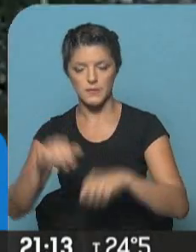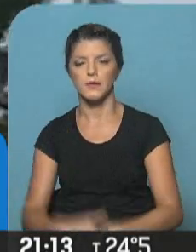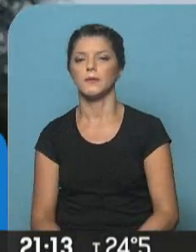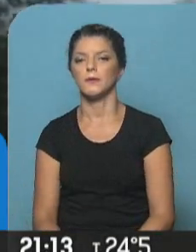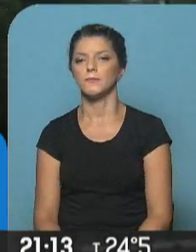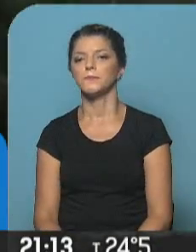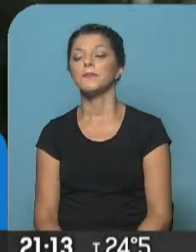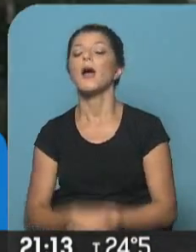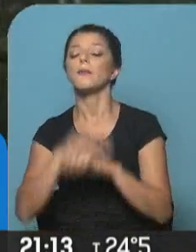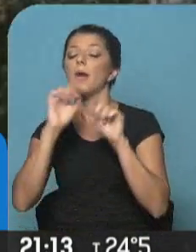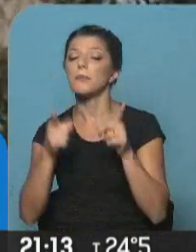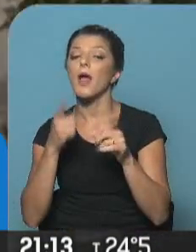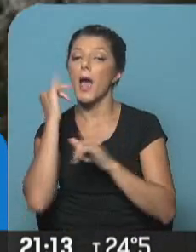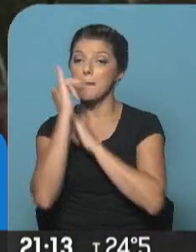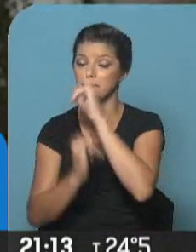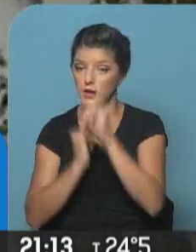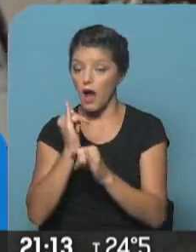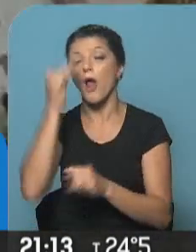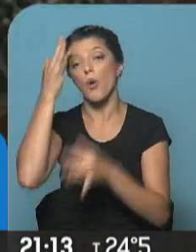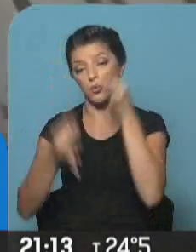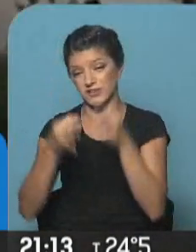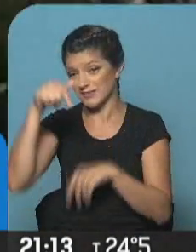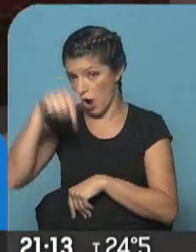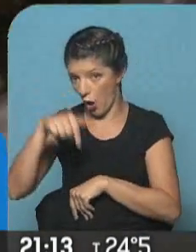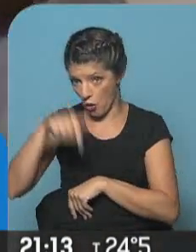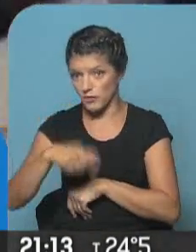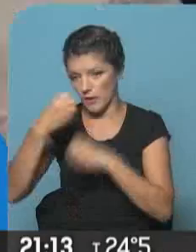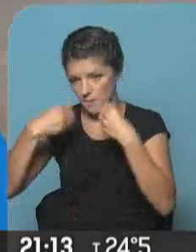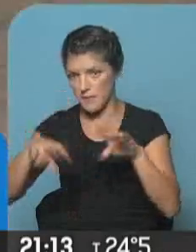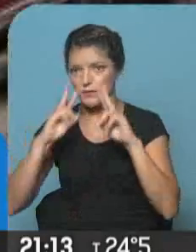agregaron que la justicia ya comenzó hoy a